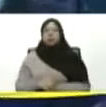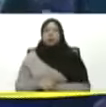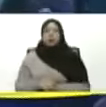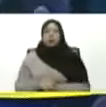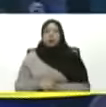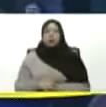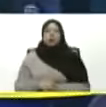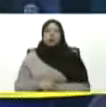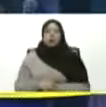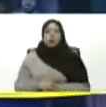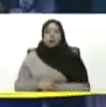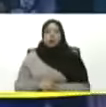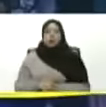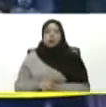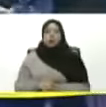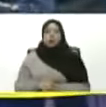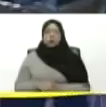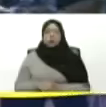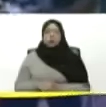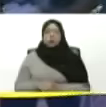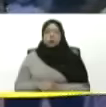Y duré